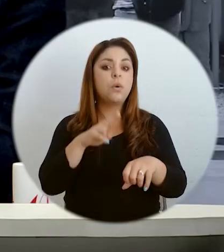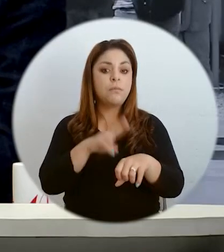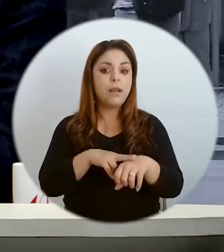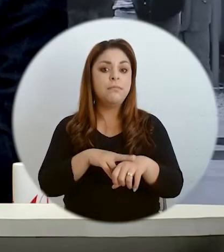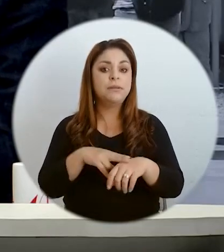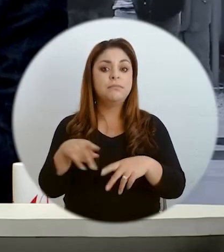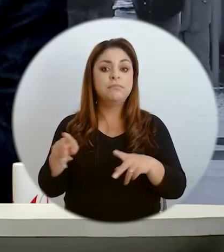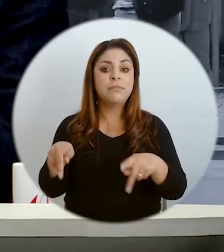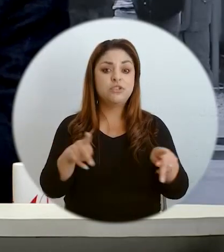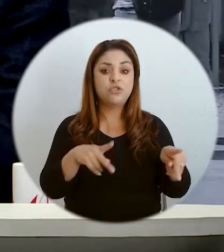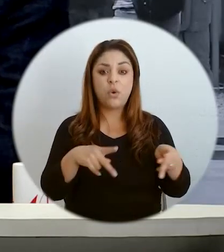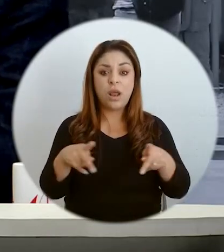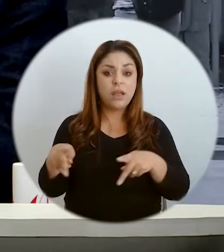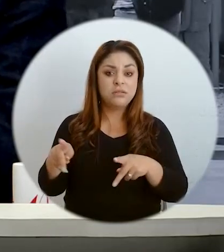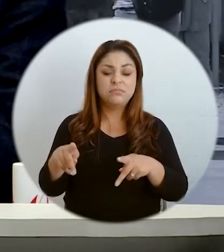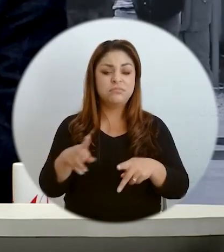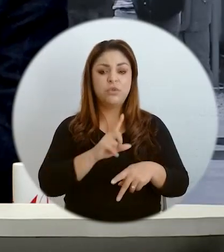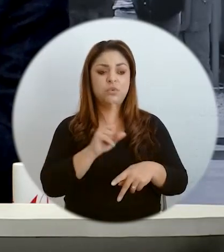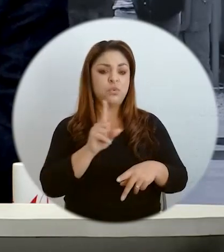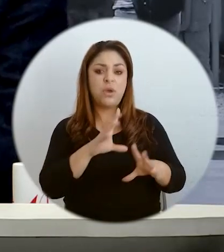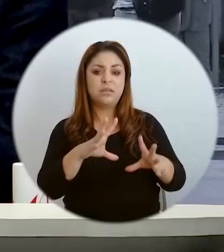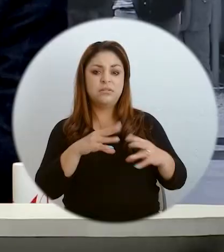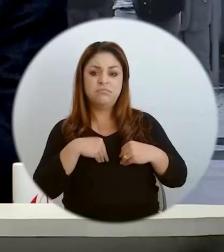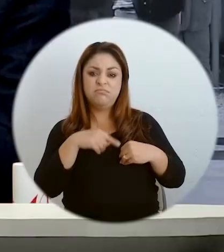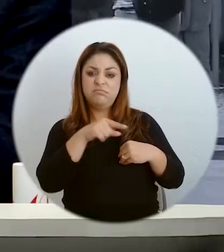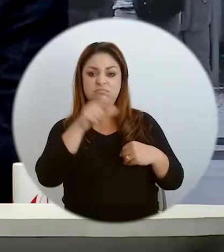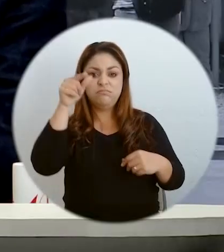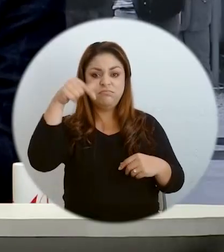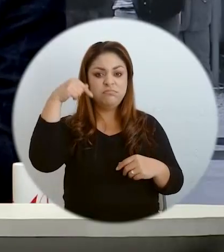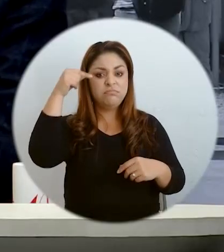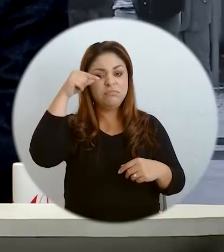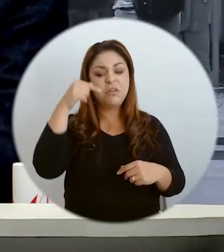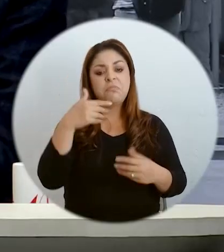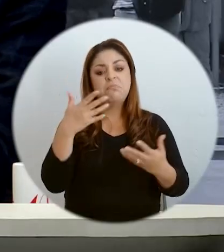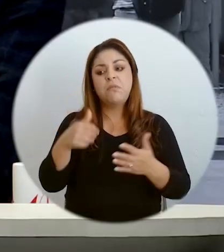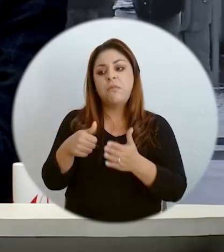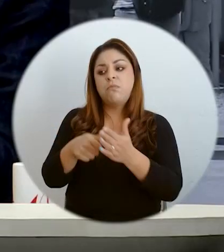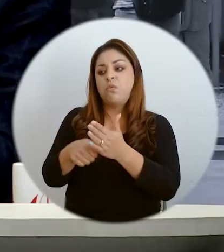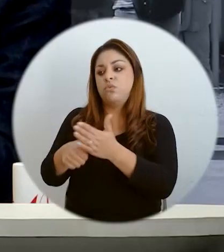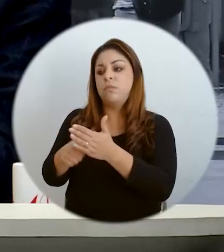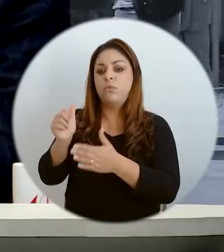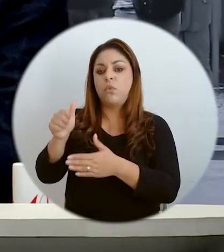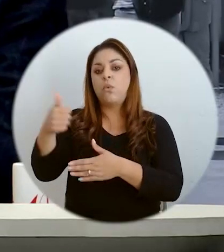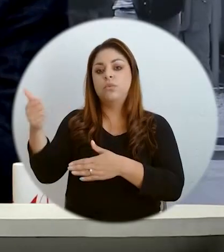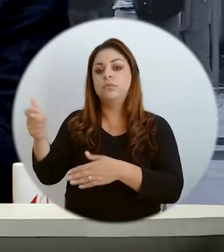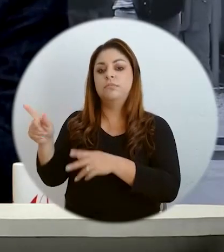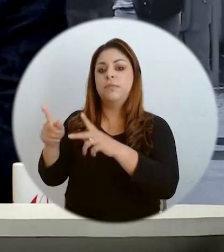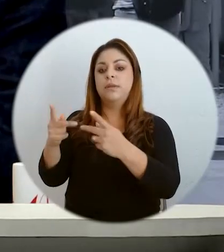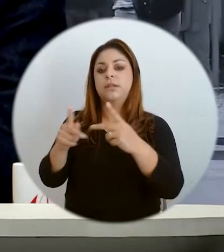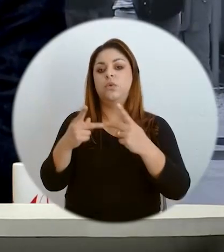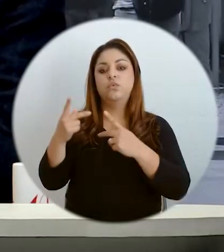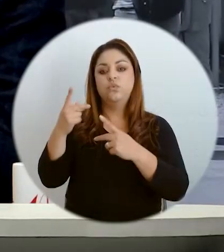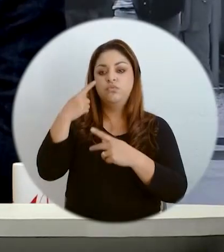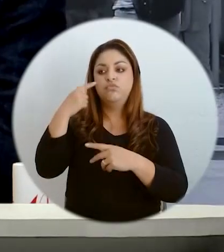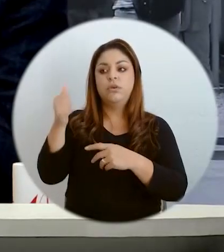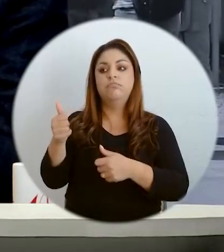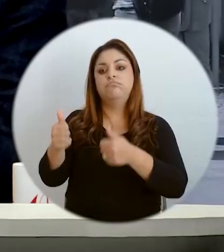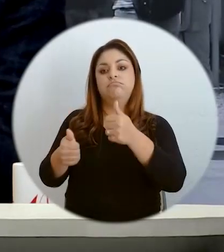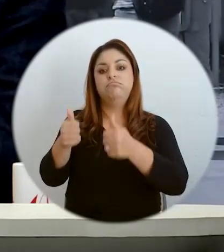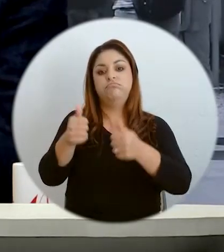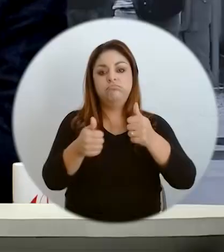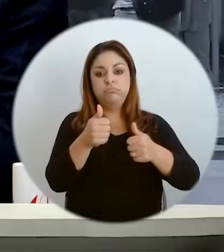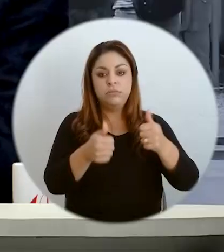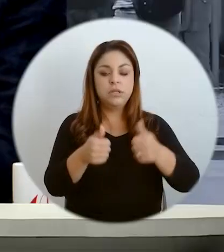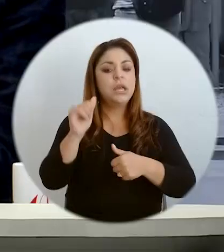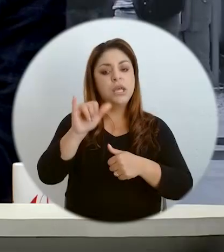votantes están en contra de un gobierno, voten por otros partidos que llegan a elecciones, y eso es, por así decirlo, lo